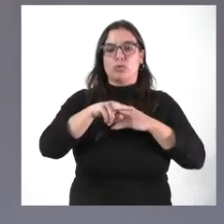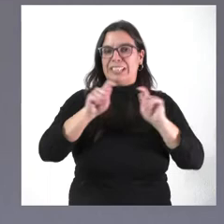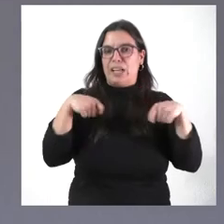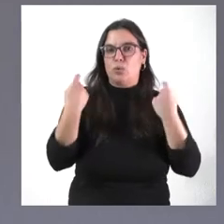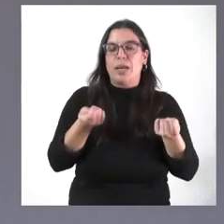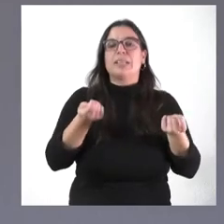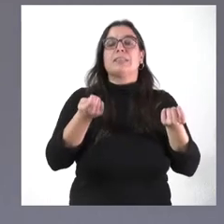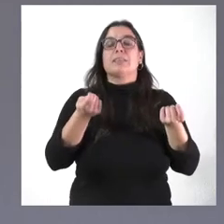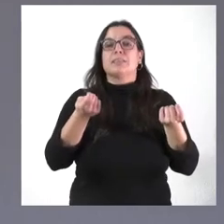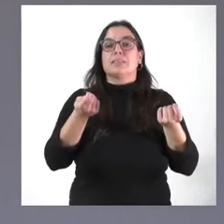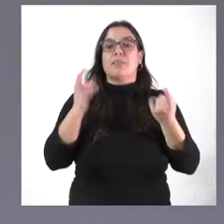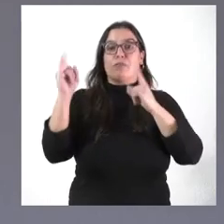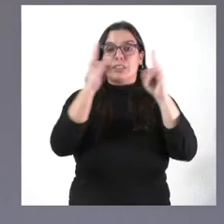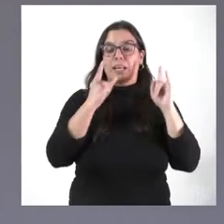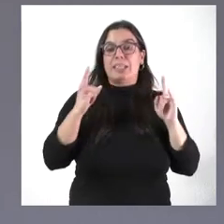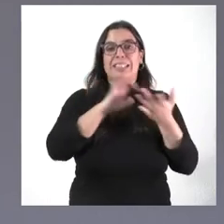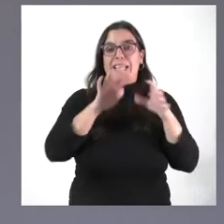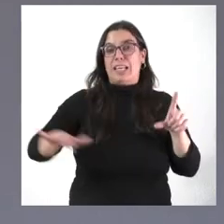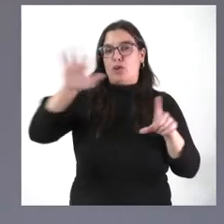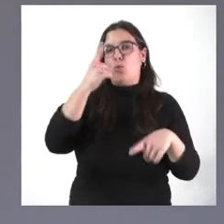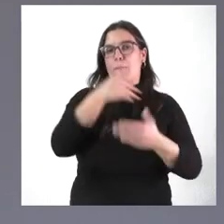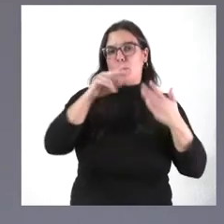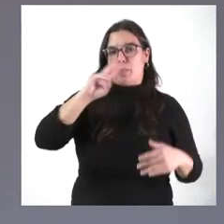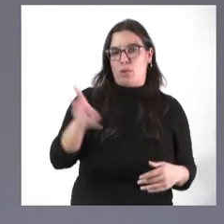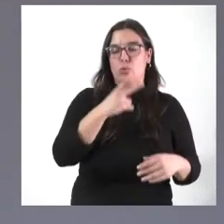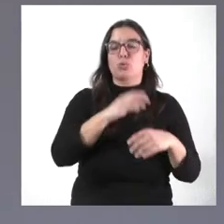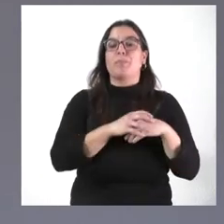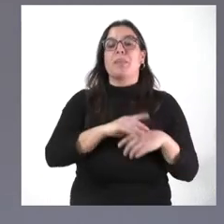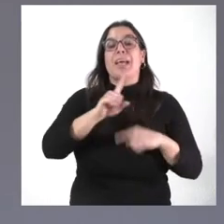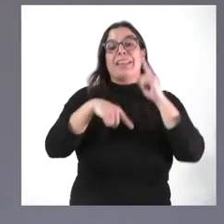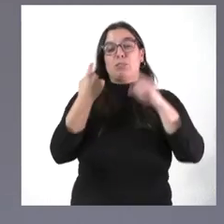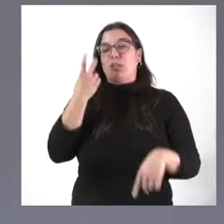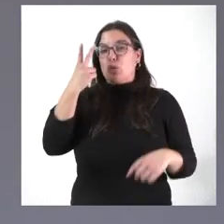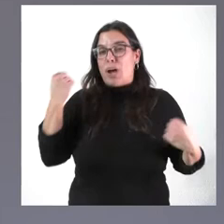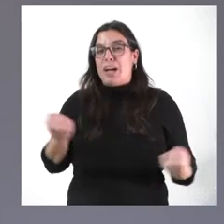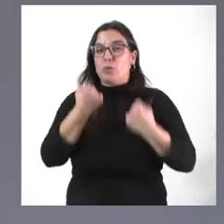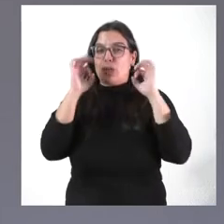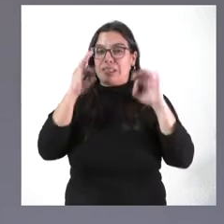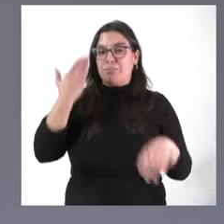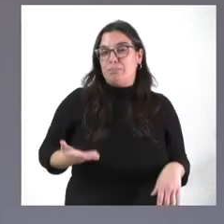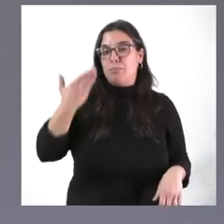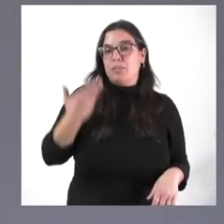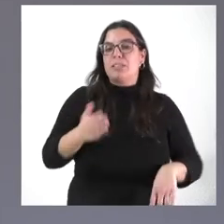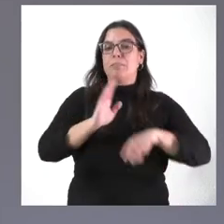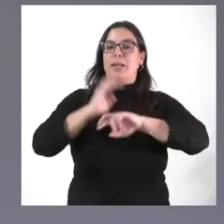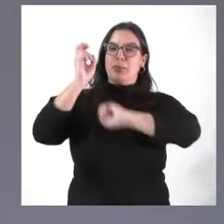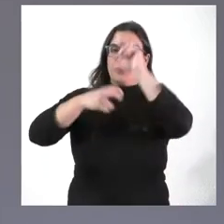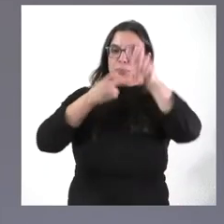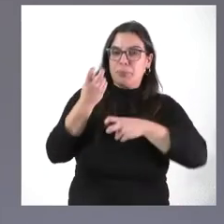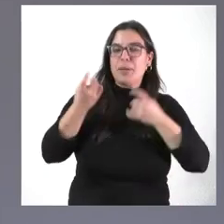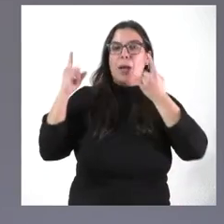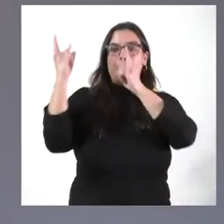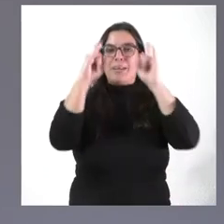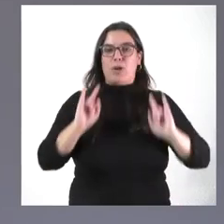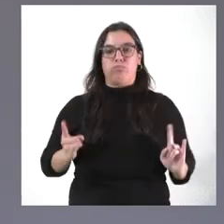en que en toda Castilla y león es un millón de euros de actuación luego hay dos actuaciones relevantes para la regeneración de rodales de pinos